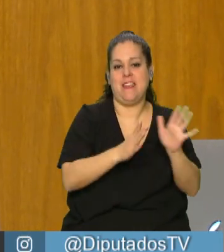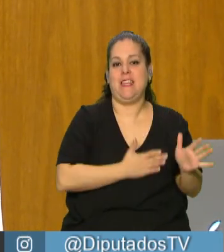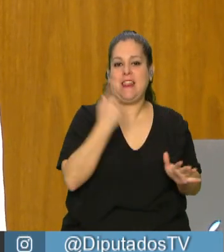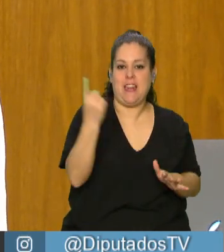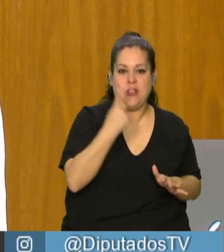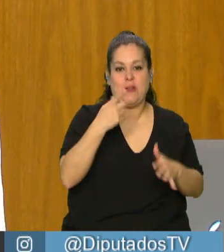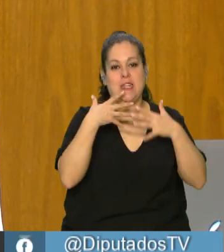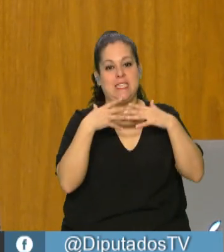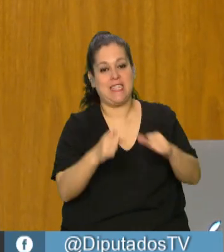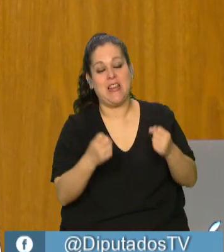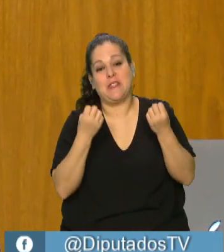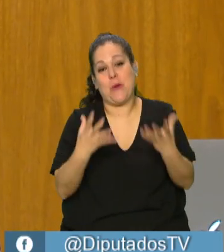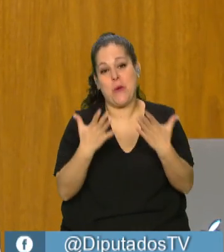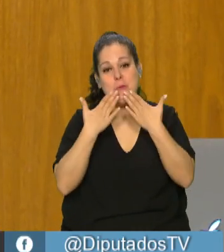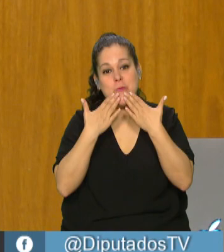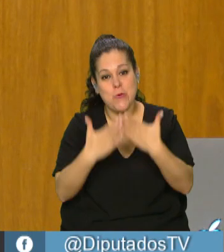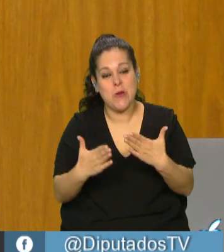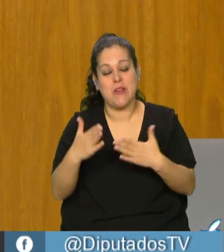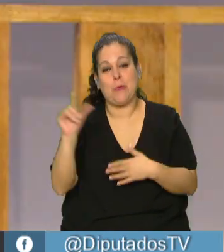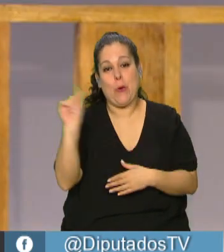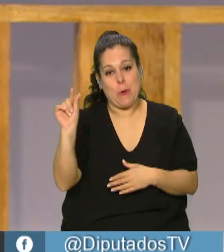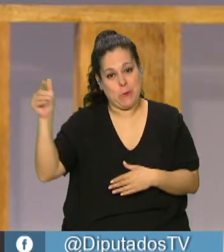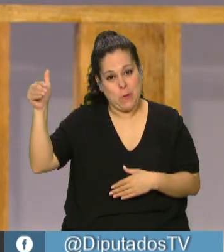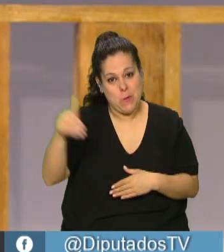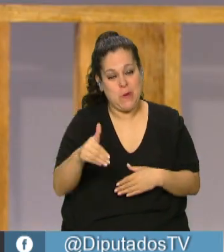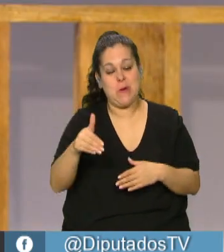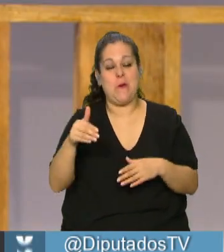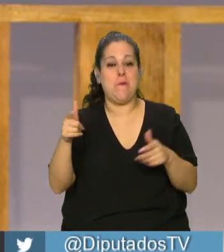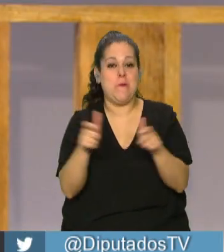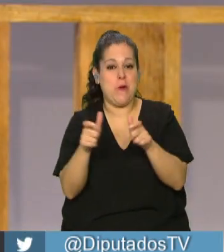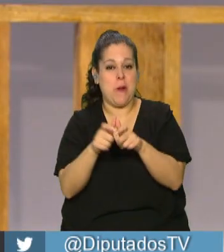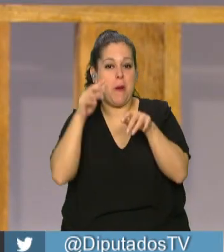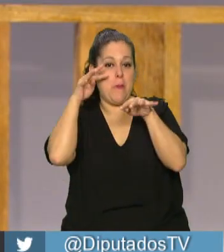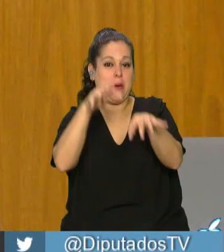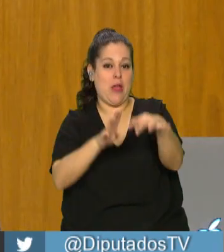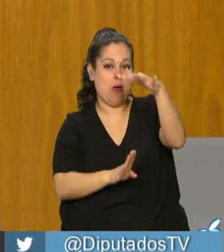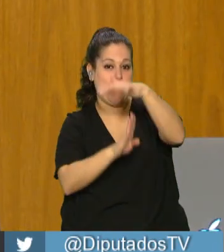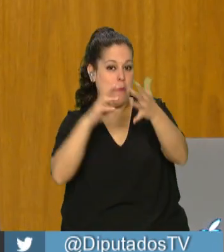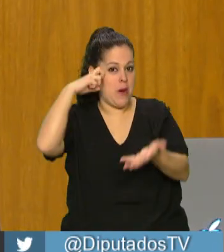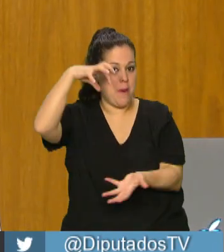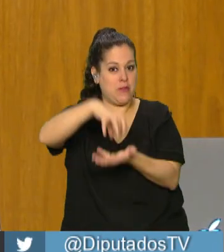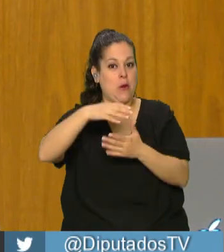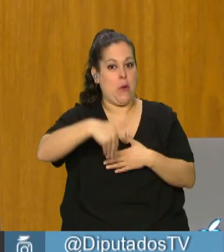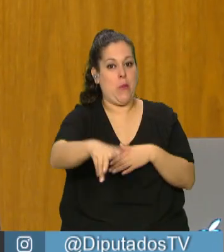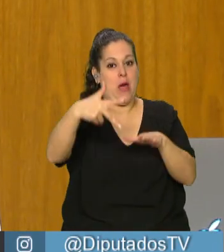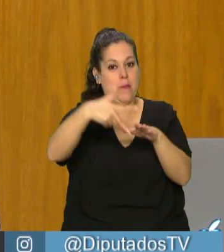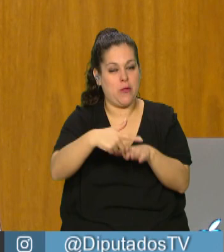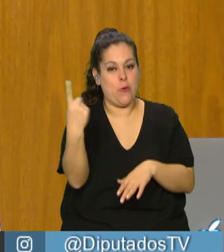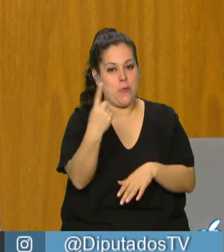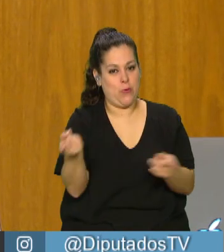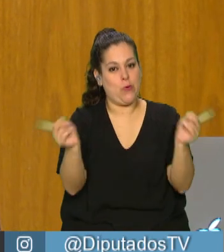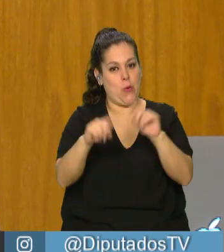que le damos el agradecimiento por estar este rato aquí con nosotros en Mirador Parlamentario. Nosotros nos vamos a una tanda y volvemos en un minuto con